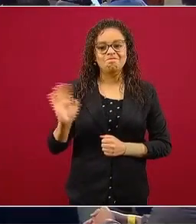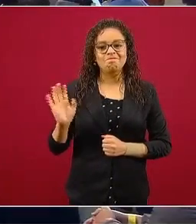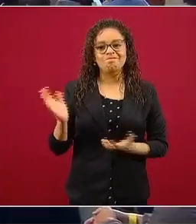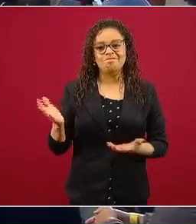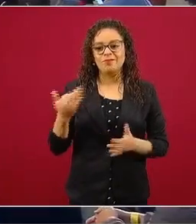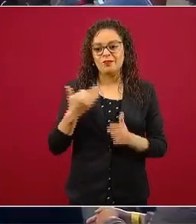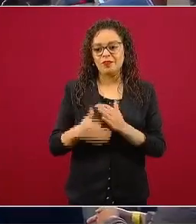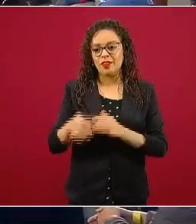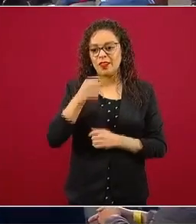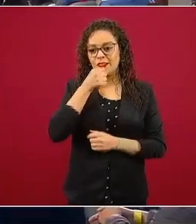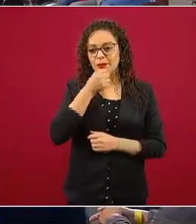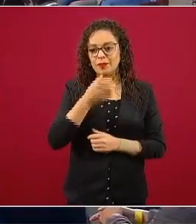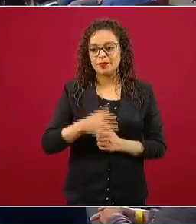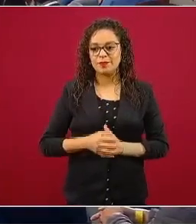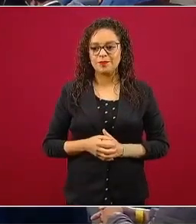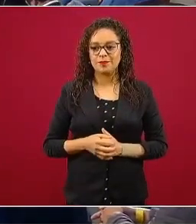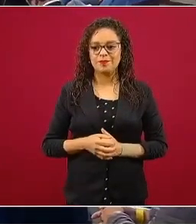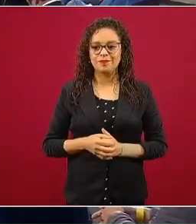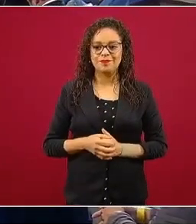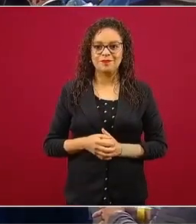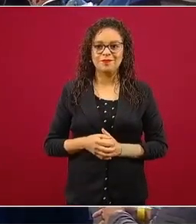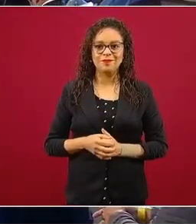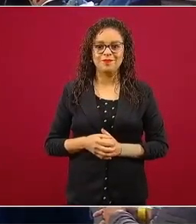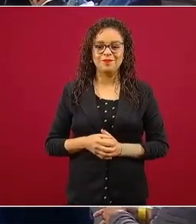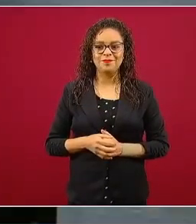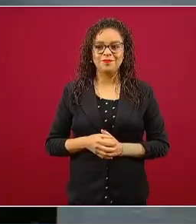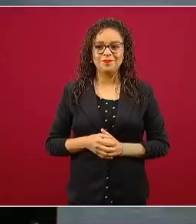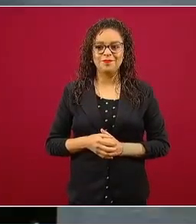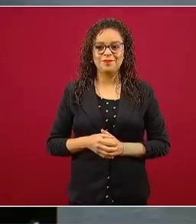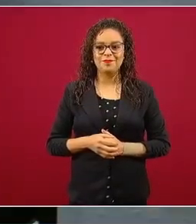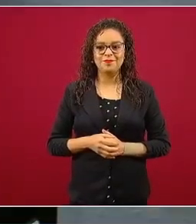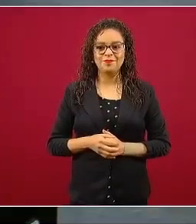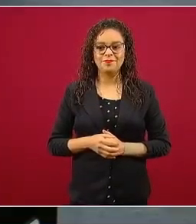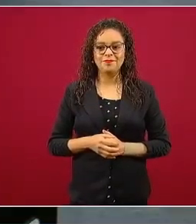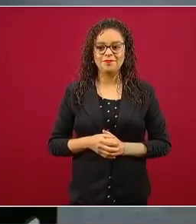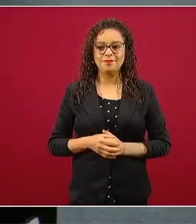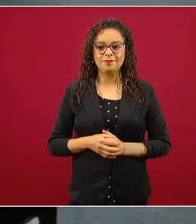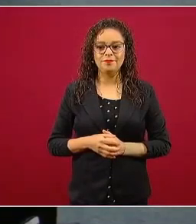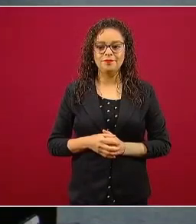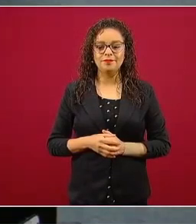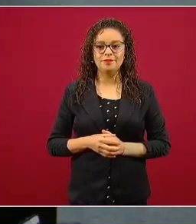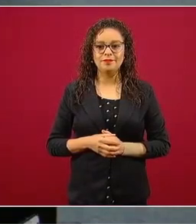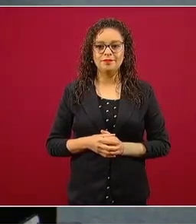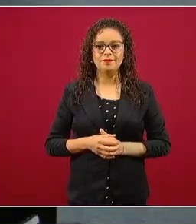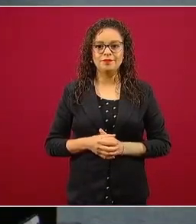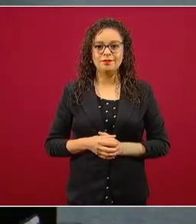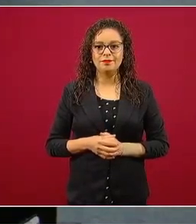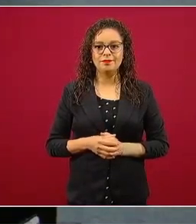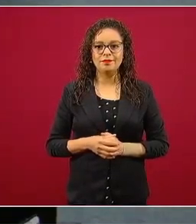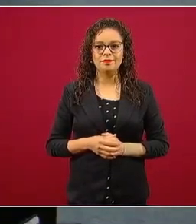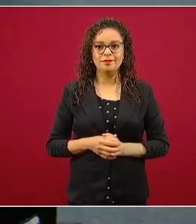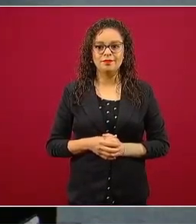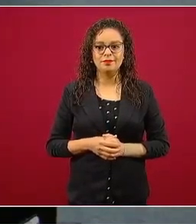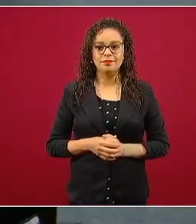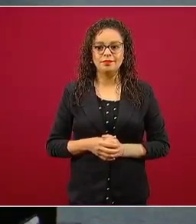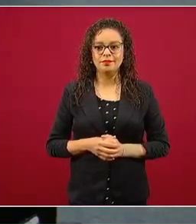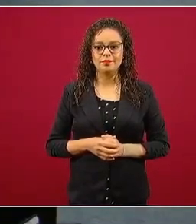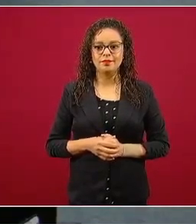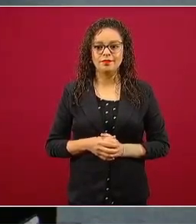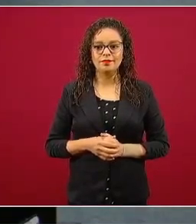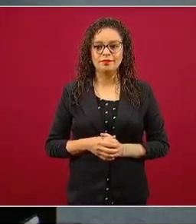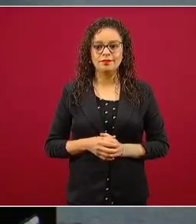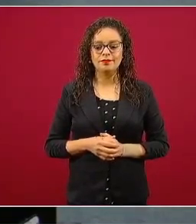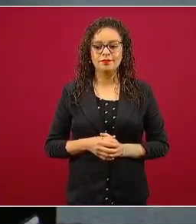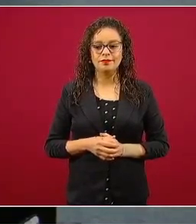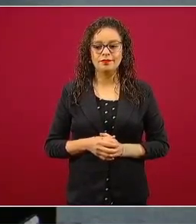decreto que usted emitió para regresar o reducir los tiempos oficiales, se estaría violando la Constitución y se estaría violando las atribuciones que tiene el INE para